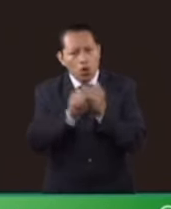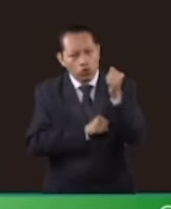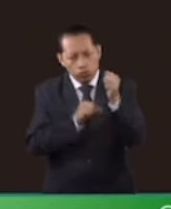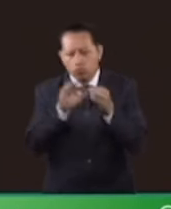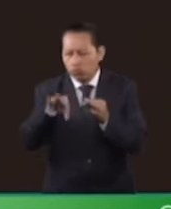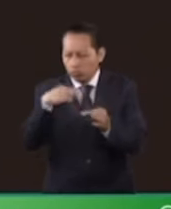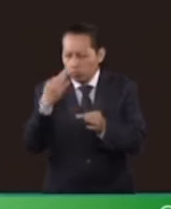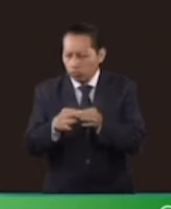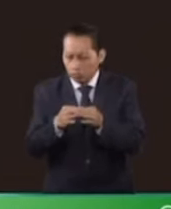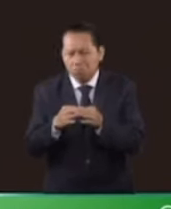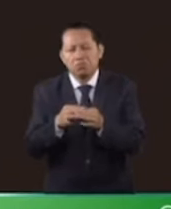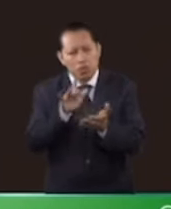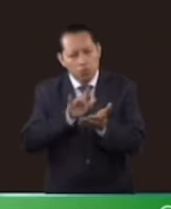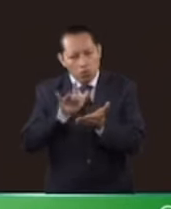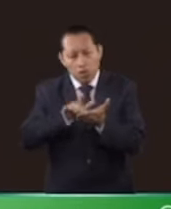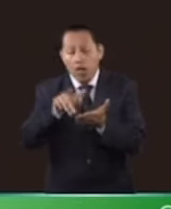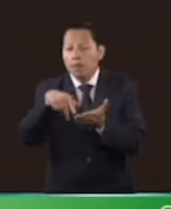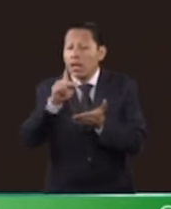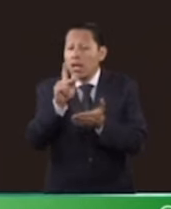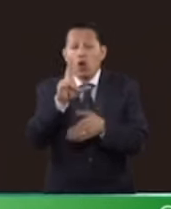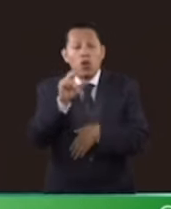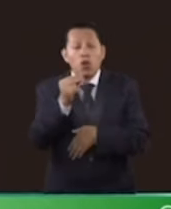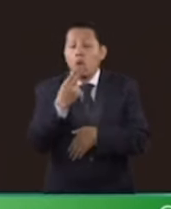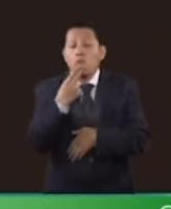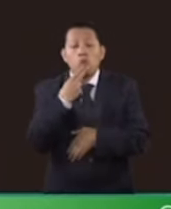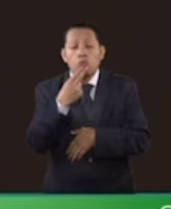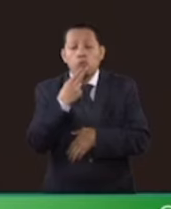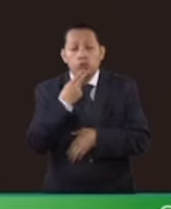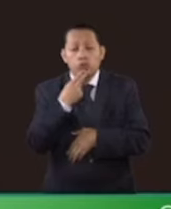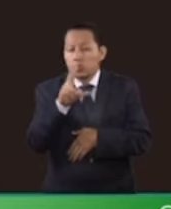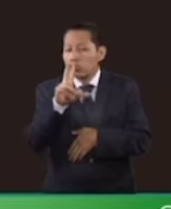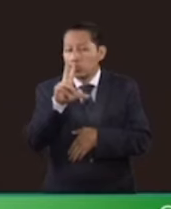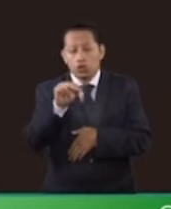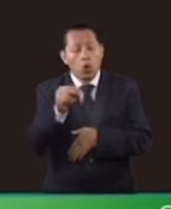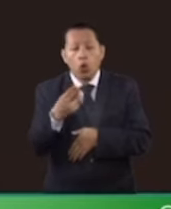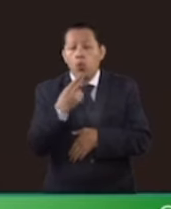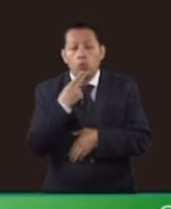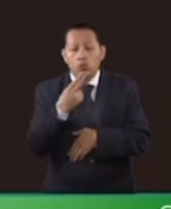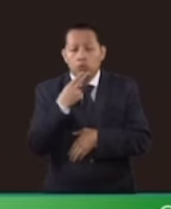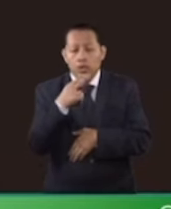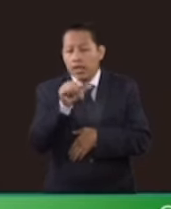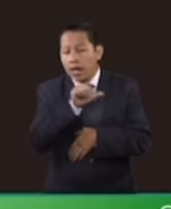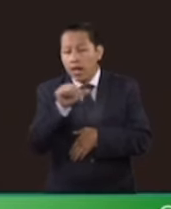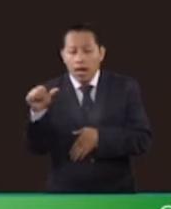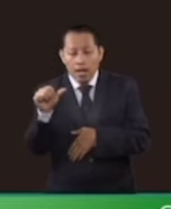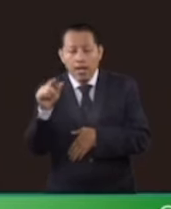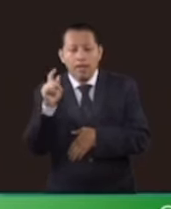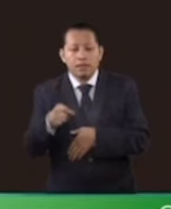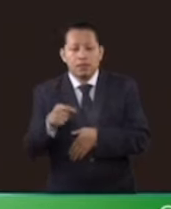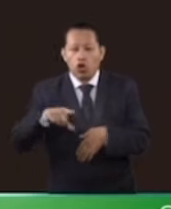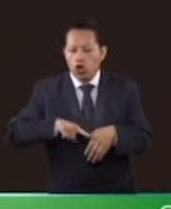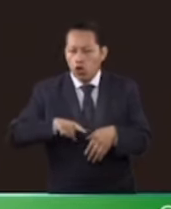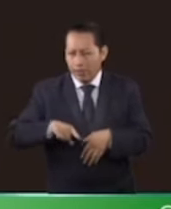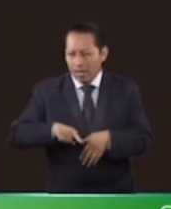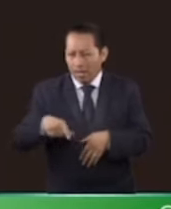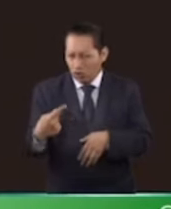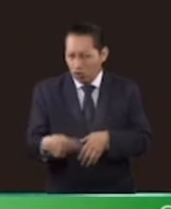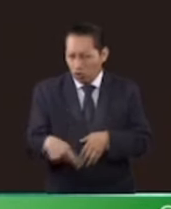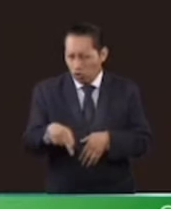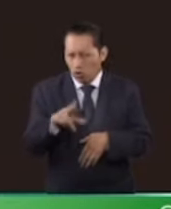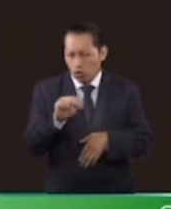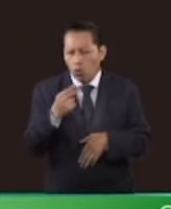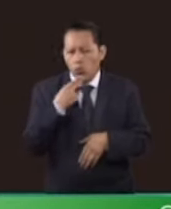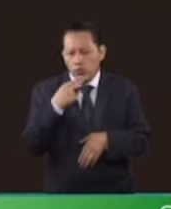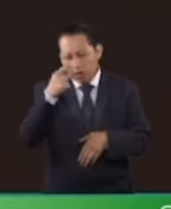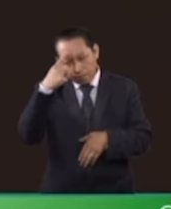constitucionales pero que no no Se use que no Se use a los servidores de la nación para promover